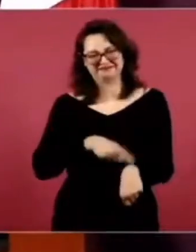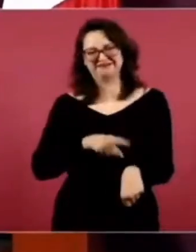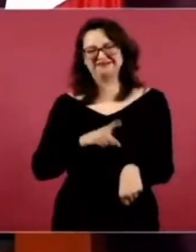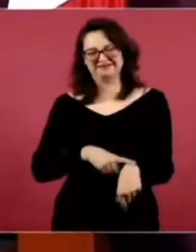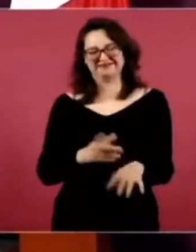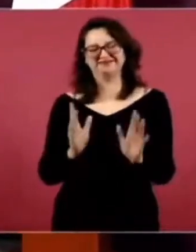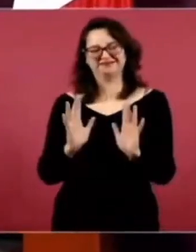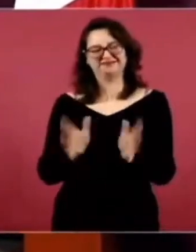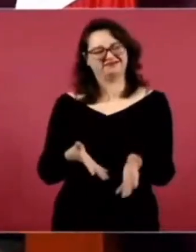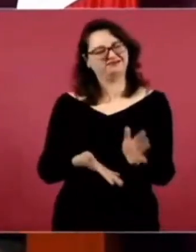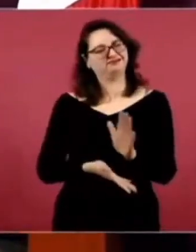Ya vamos a desayunar.